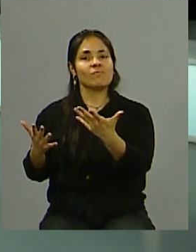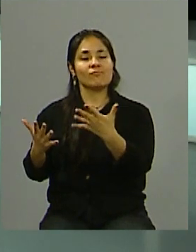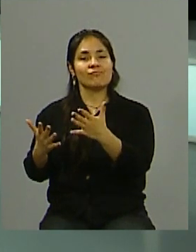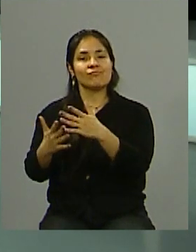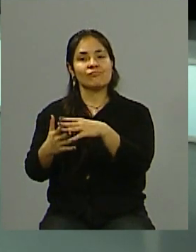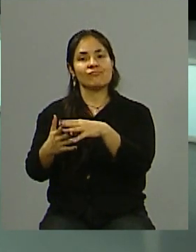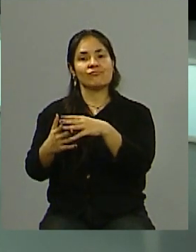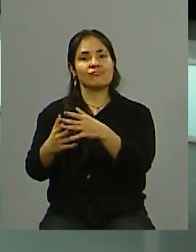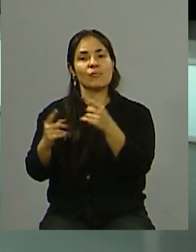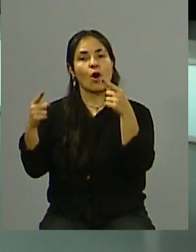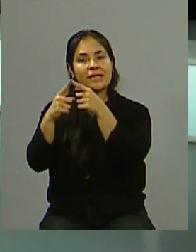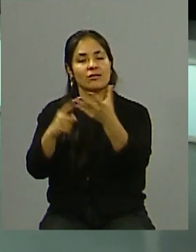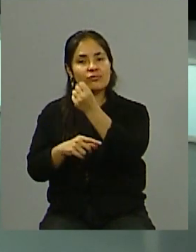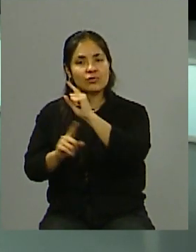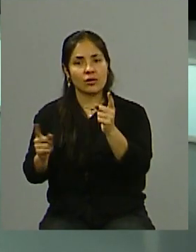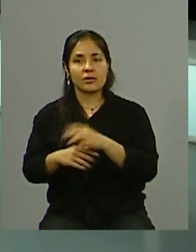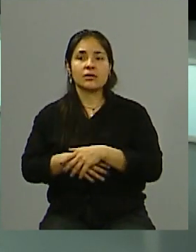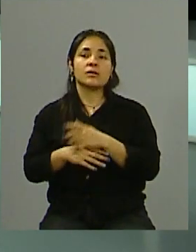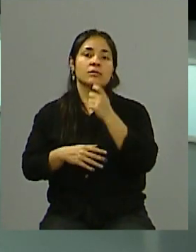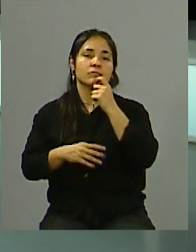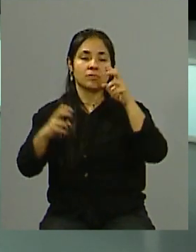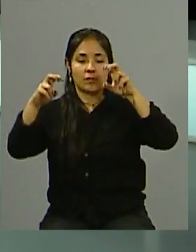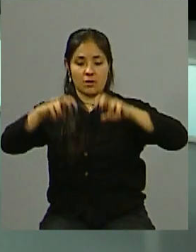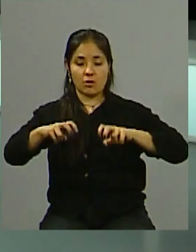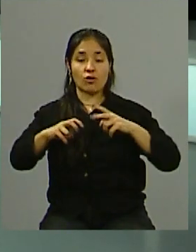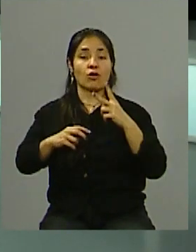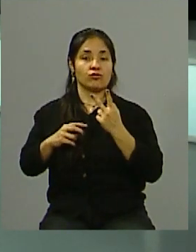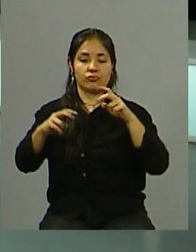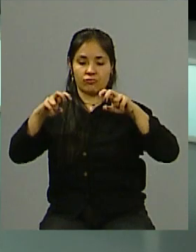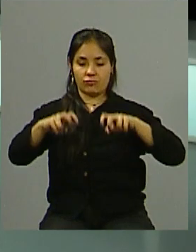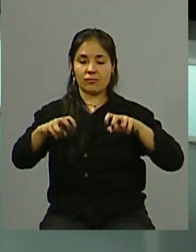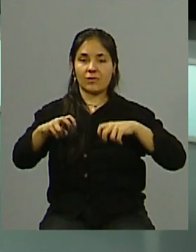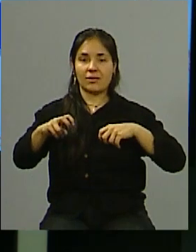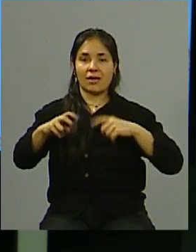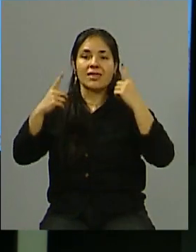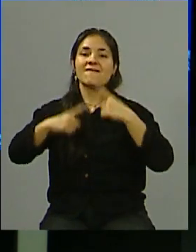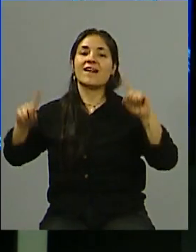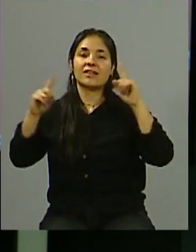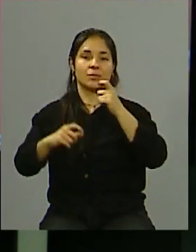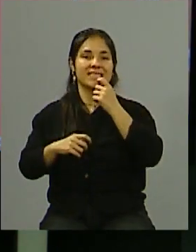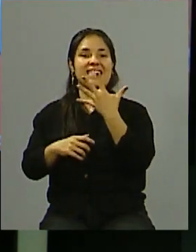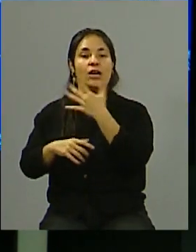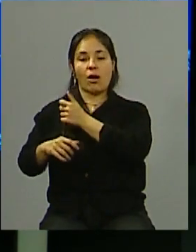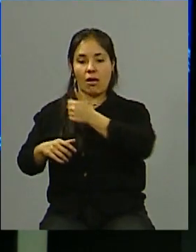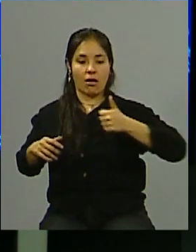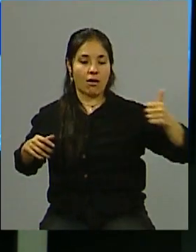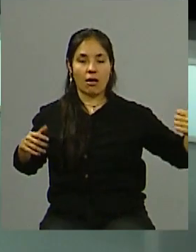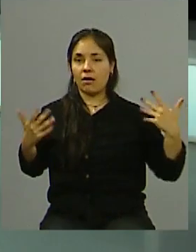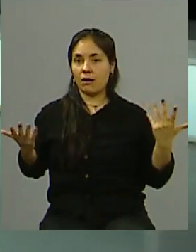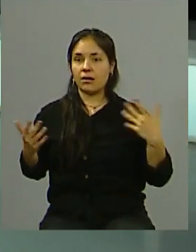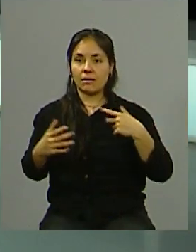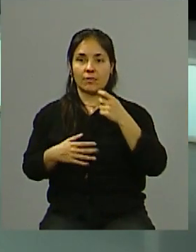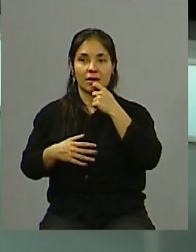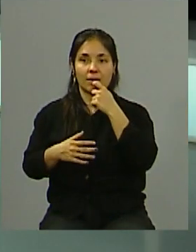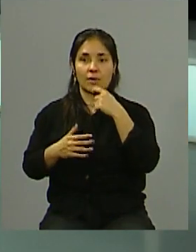otra vez vuelve al formato. Un mano a mano es muy distinto a 5 Claro. personas hablando. Si Es el vos formato. ahora me tenés a mí y a